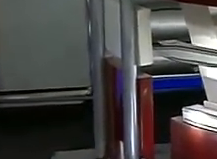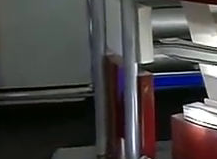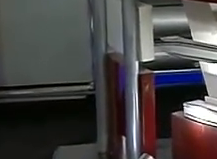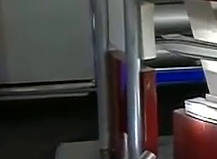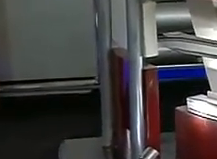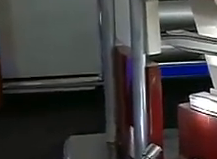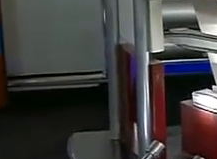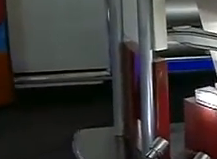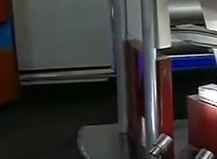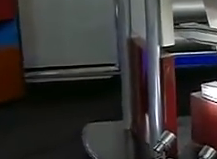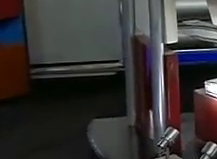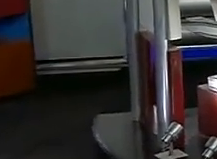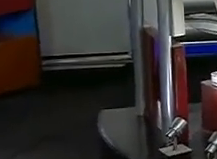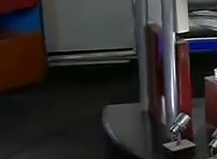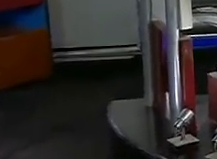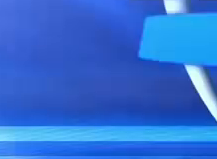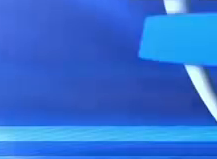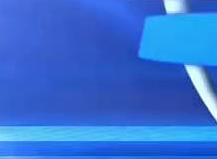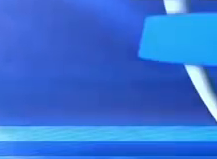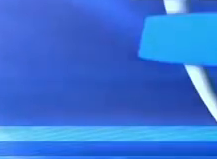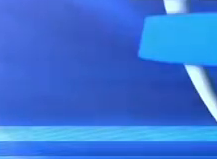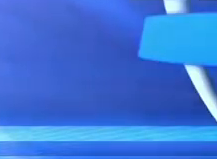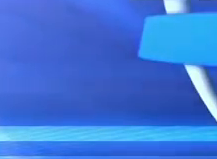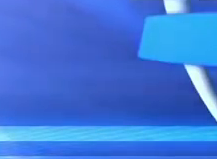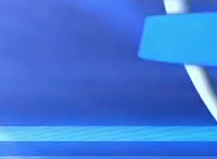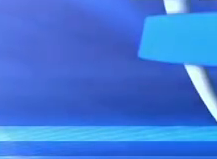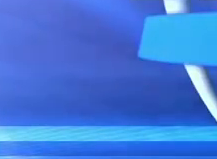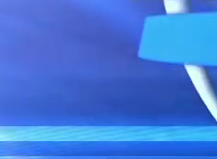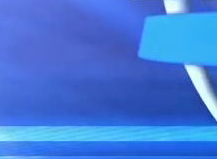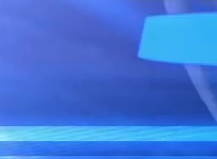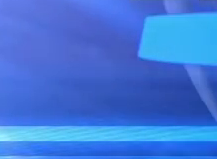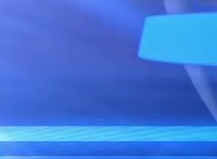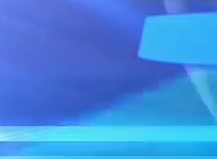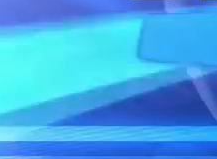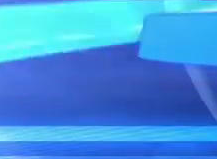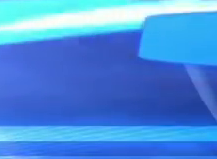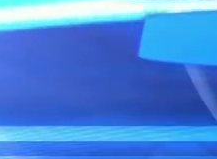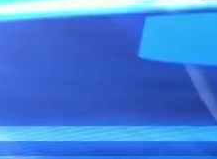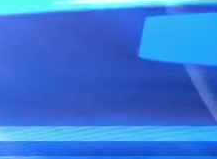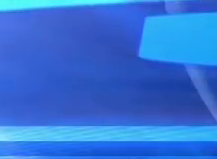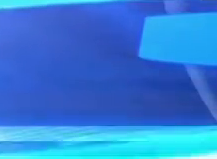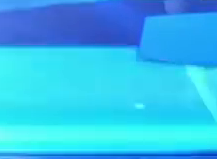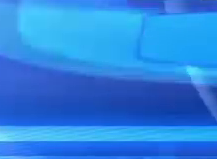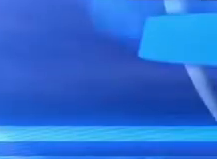la comunidad, en la mañana y en la noche a nivel nacional.